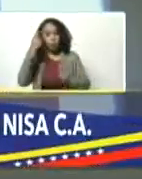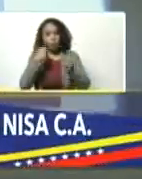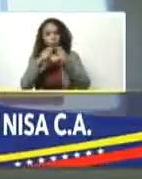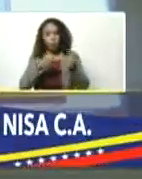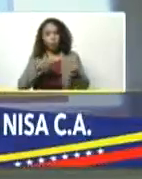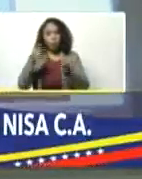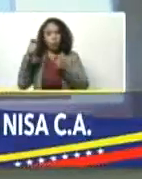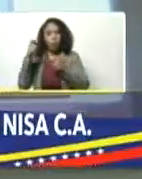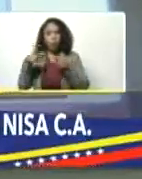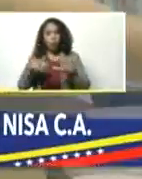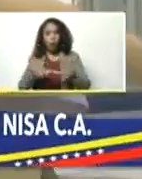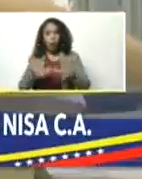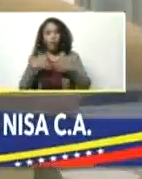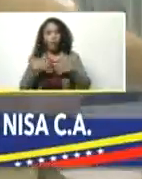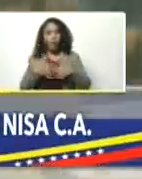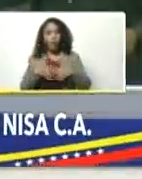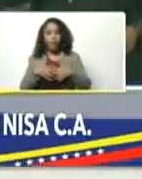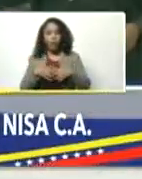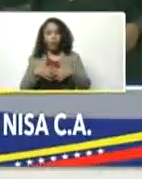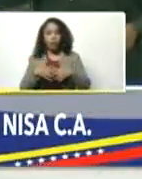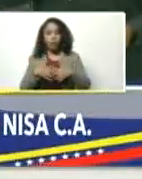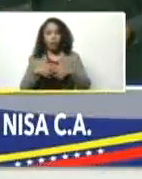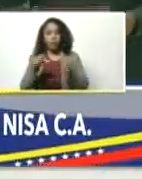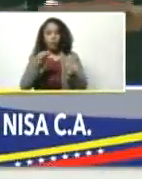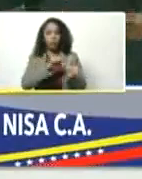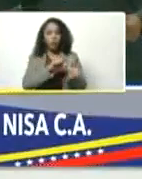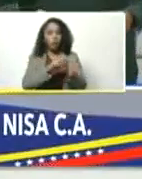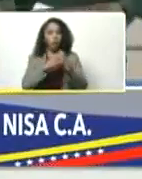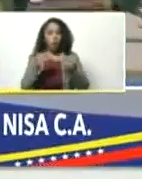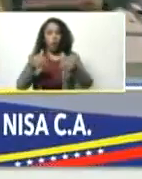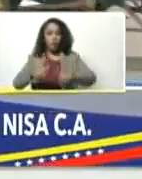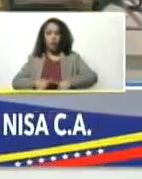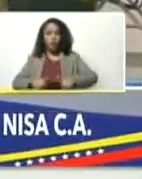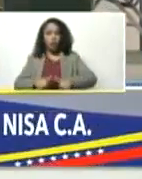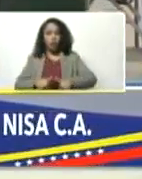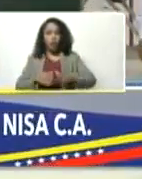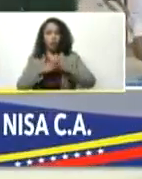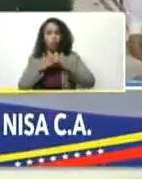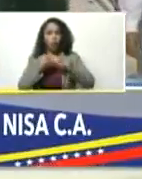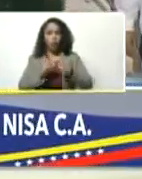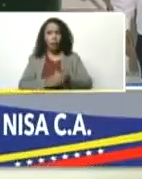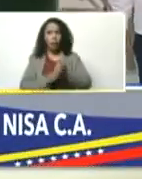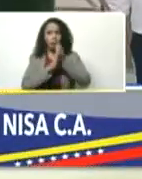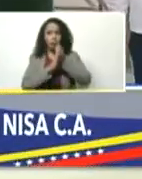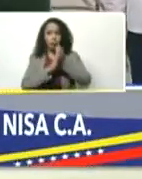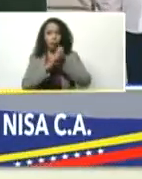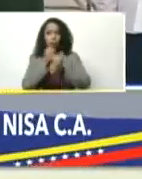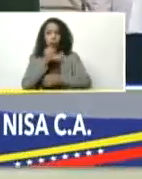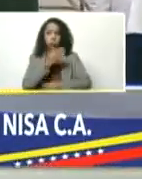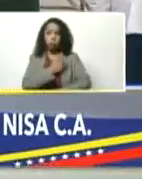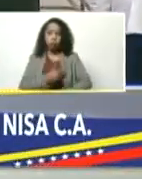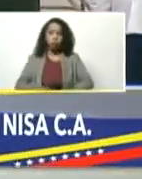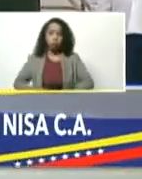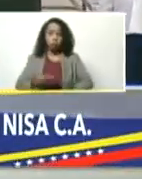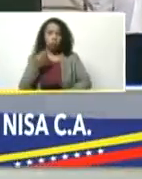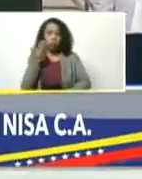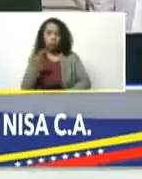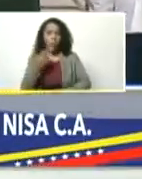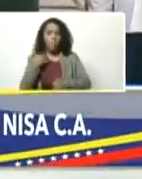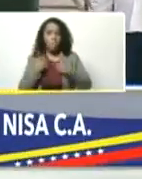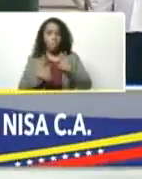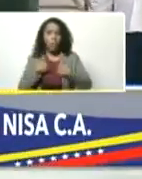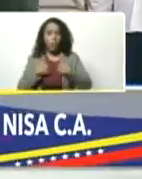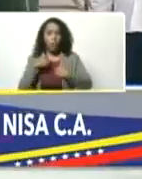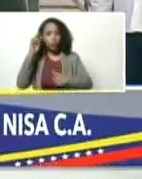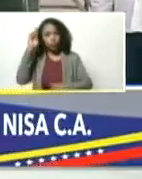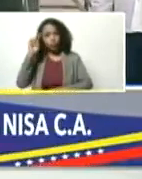zona franca industrial de Paraguaná, y con todo el esfuerzo, con toda la dirección, bueno, presidente, usted miércoles a